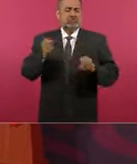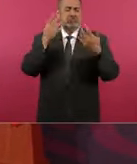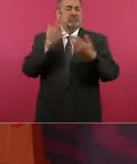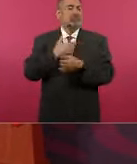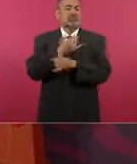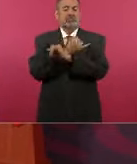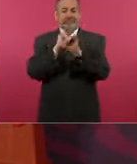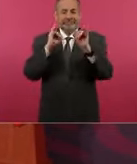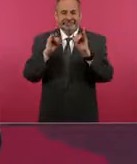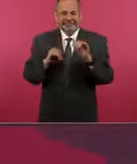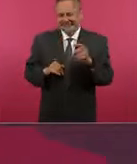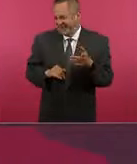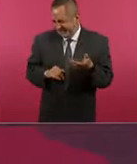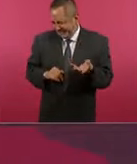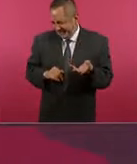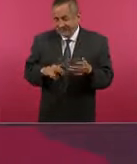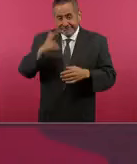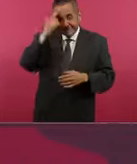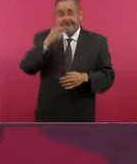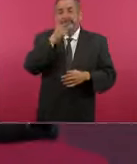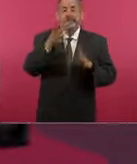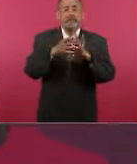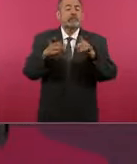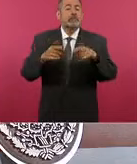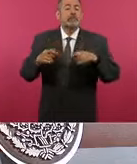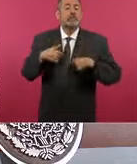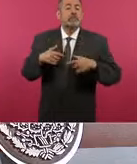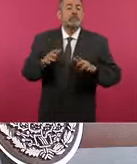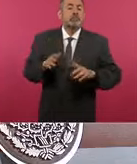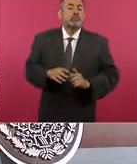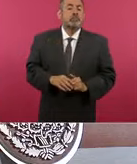Es más, decían, yo no